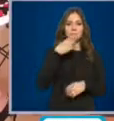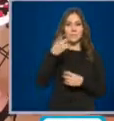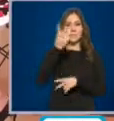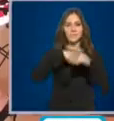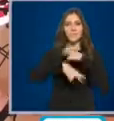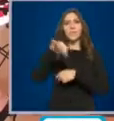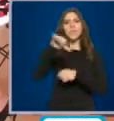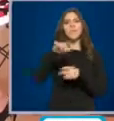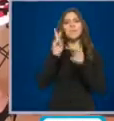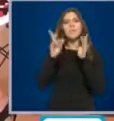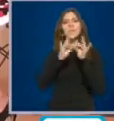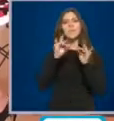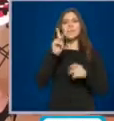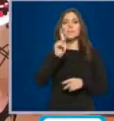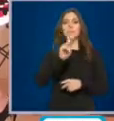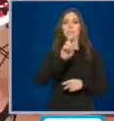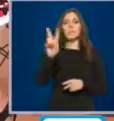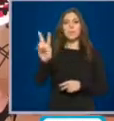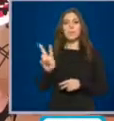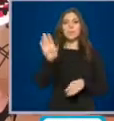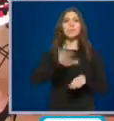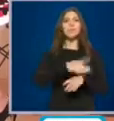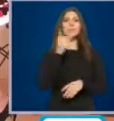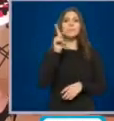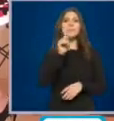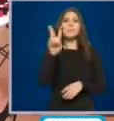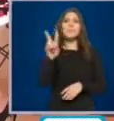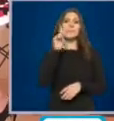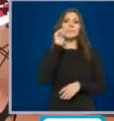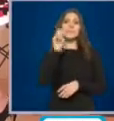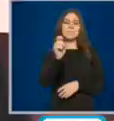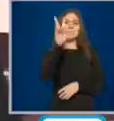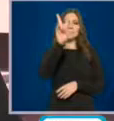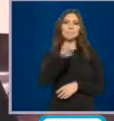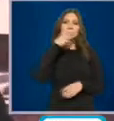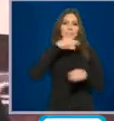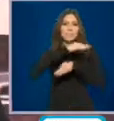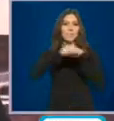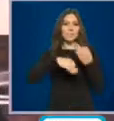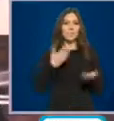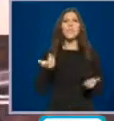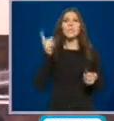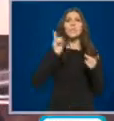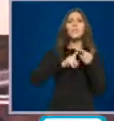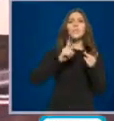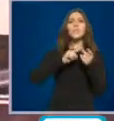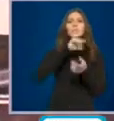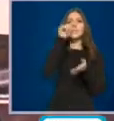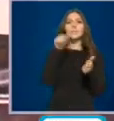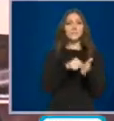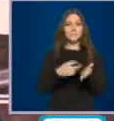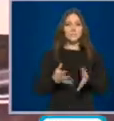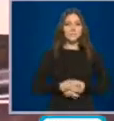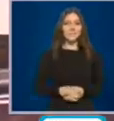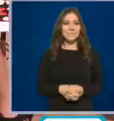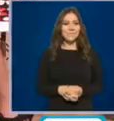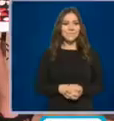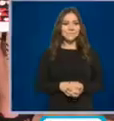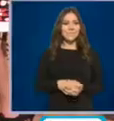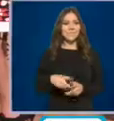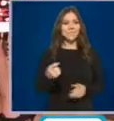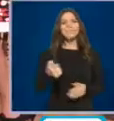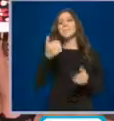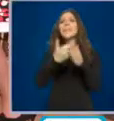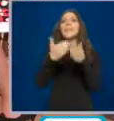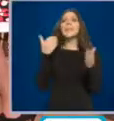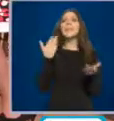hoy vámonos a Puerto Vallarta porque Vallarta es delicioso para cualquiera. Sí. ¿Dónde está, Clau? Antes que nada, ¿Cómo